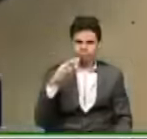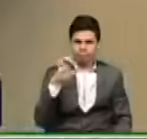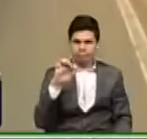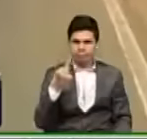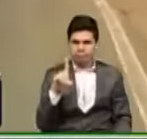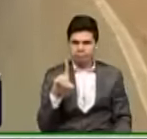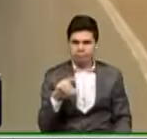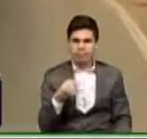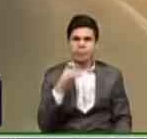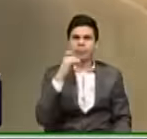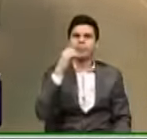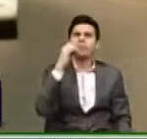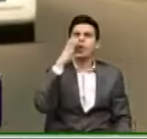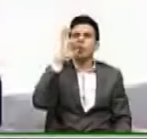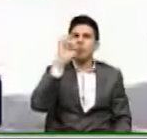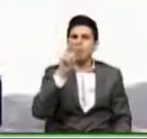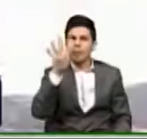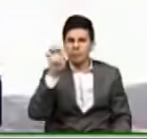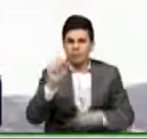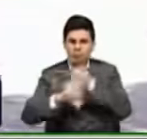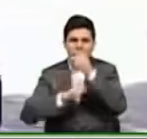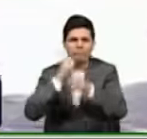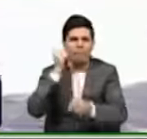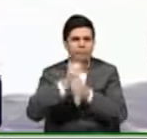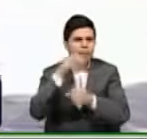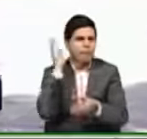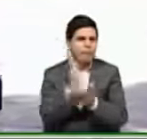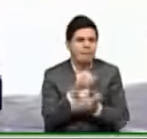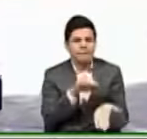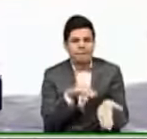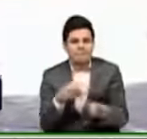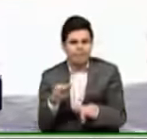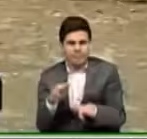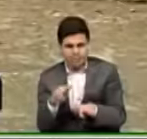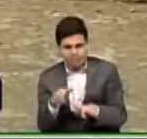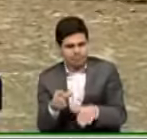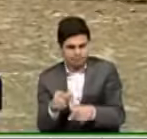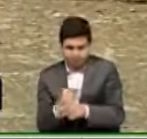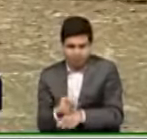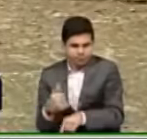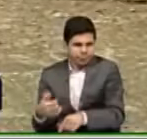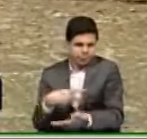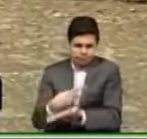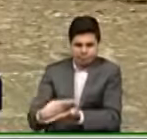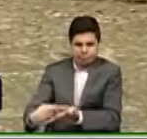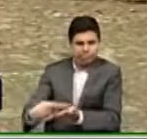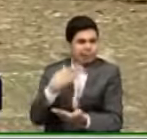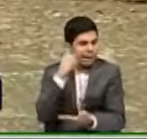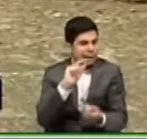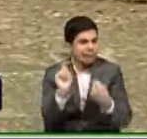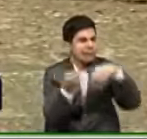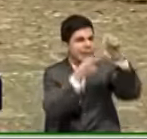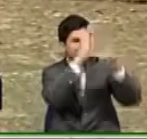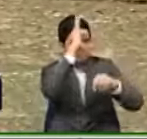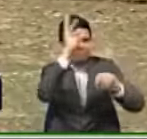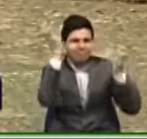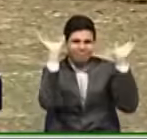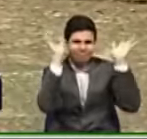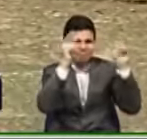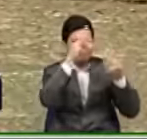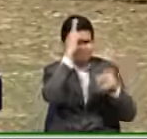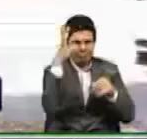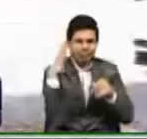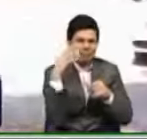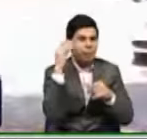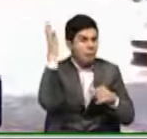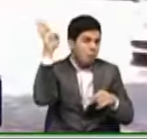de 29 años la vía en el lugar de los hechos y la señora fue transportada de manera inmediata a la clínica para ser atendida por